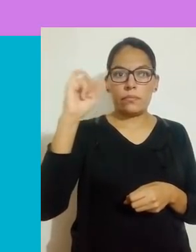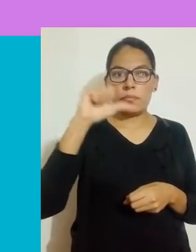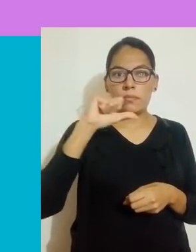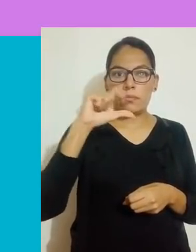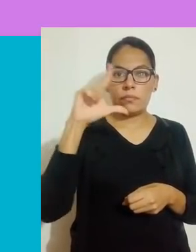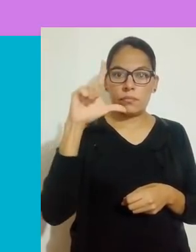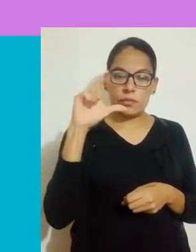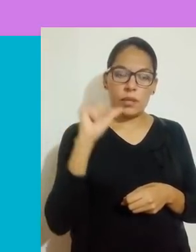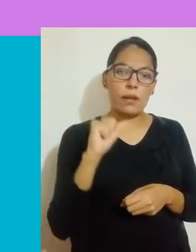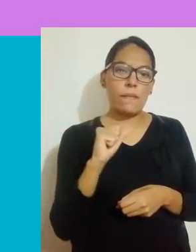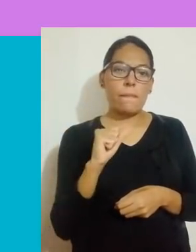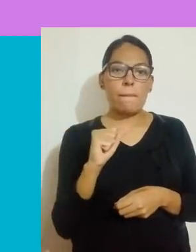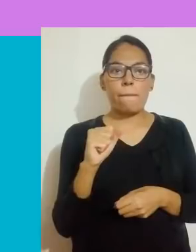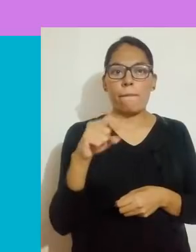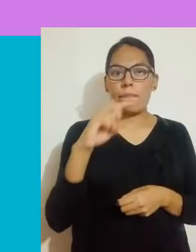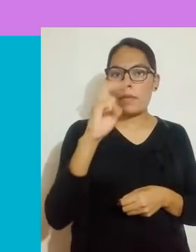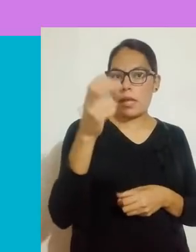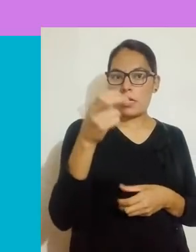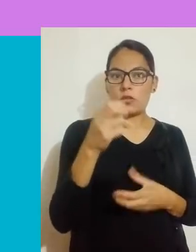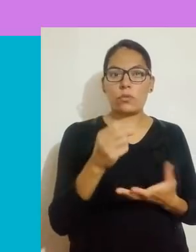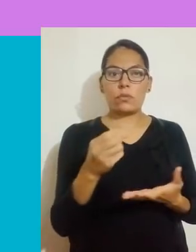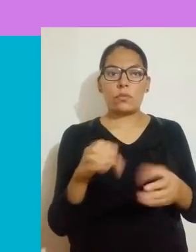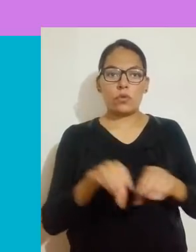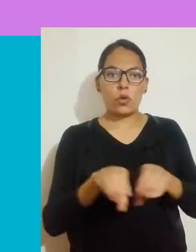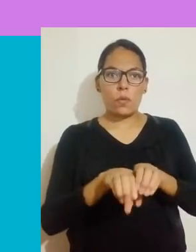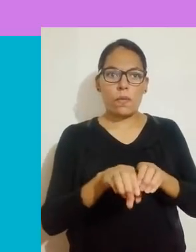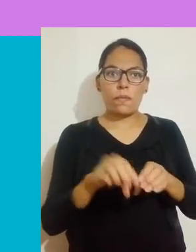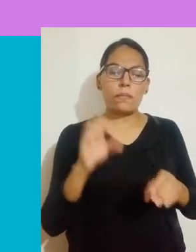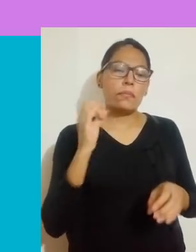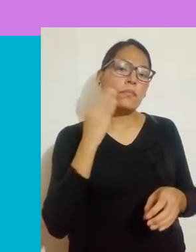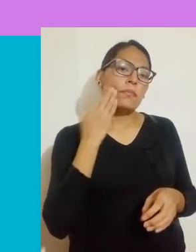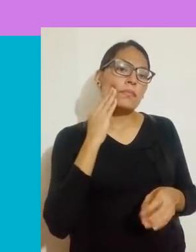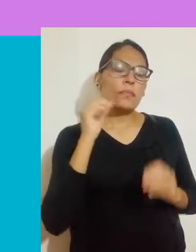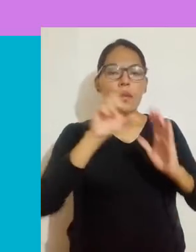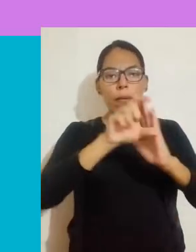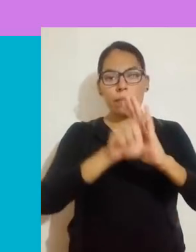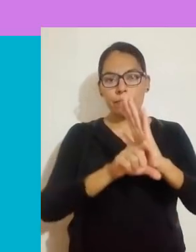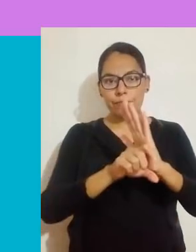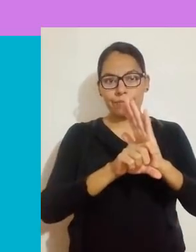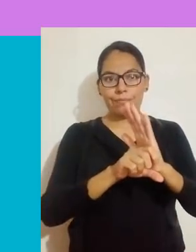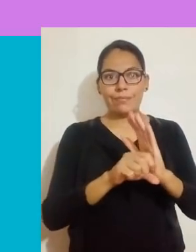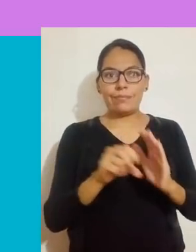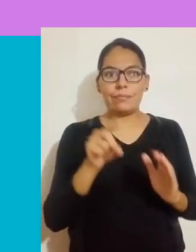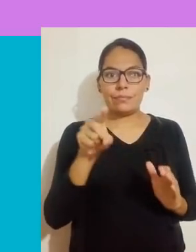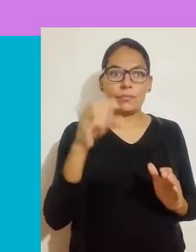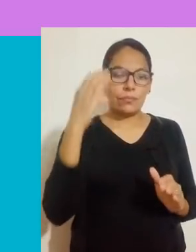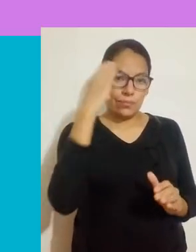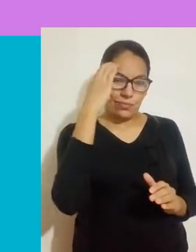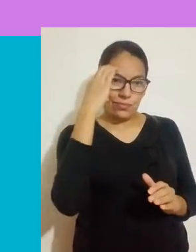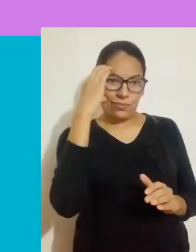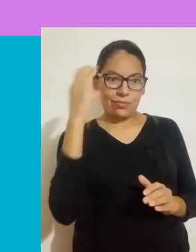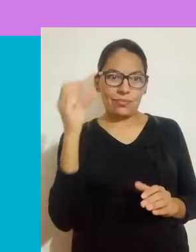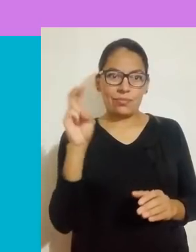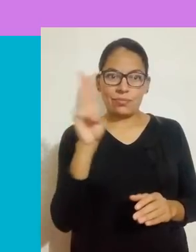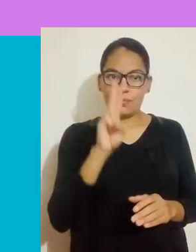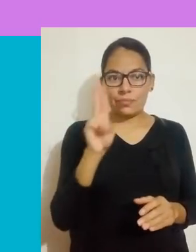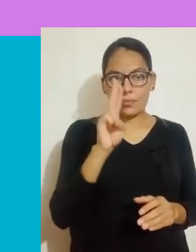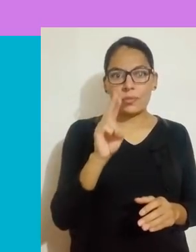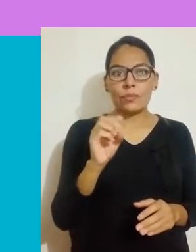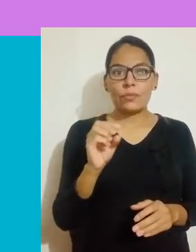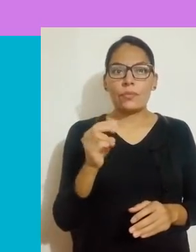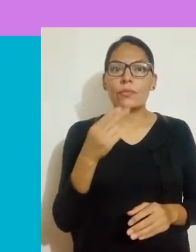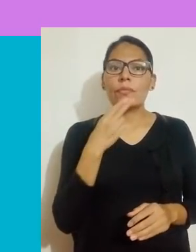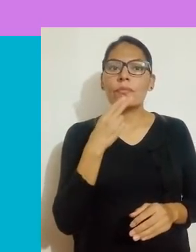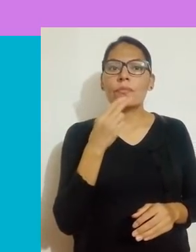una app que es una red social, o sea que se usa como medio social para informar de todos los temas que